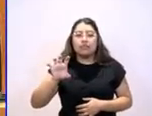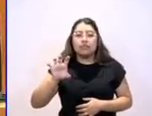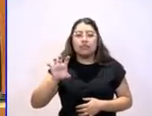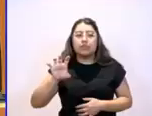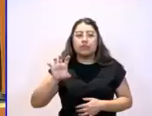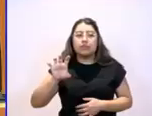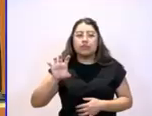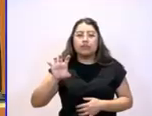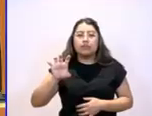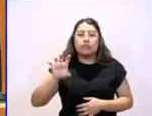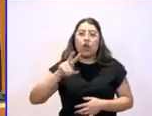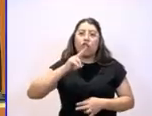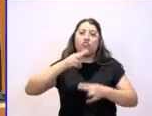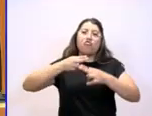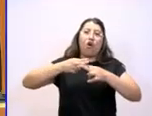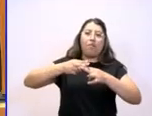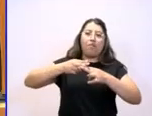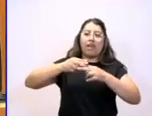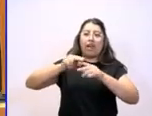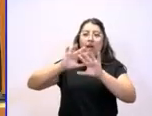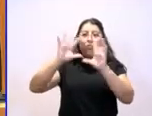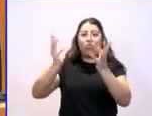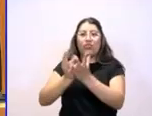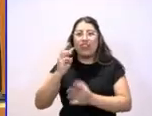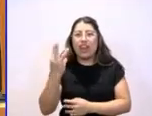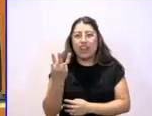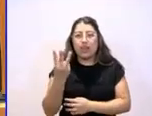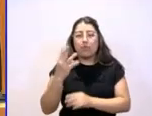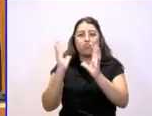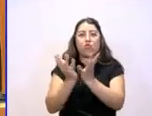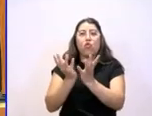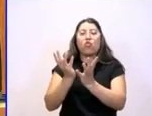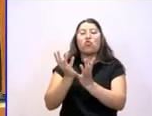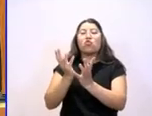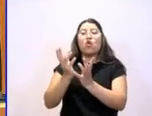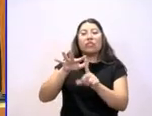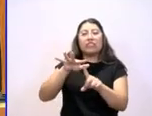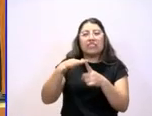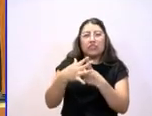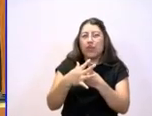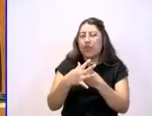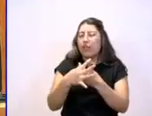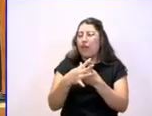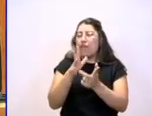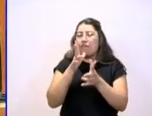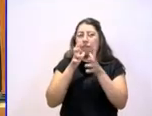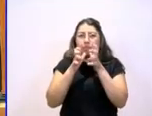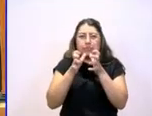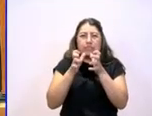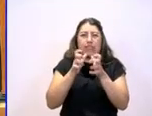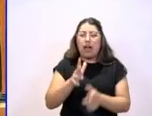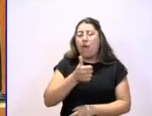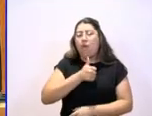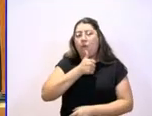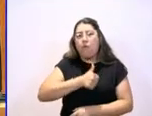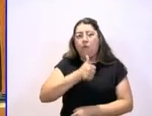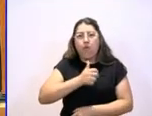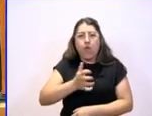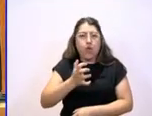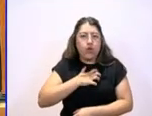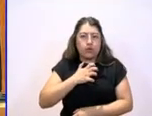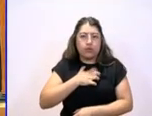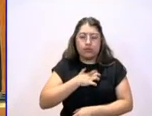mal llamado tercer mundo a unas situaciones totalmente inasumibles e insostenibles.